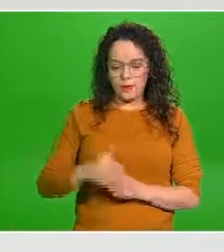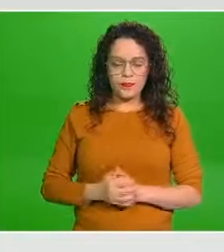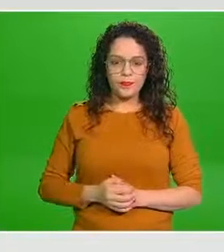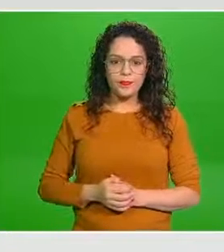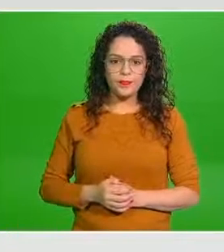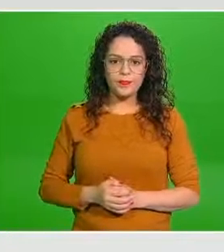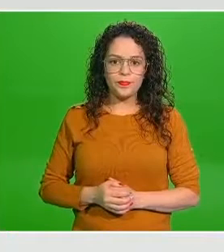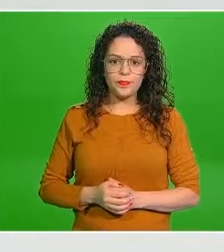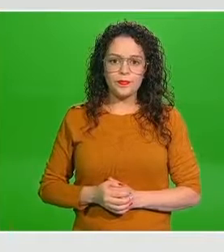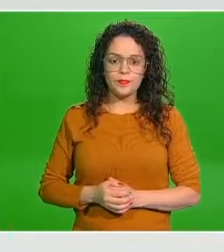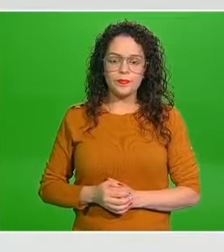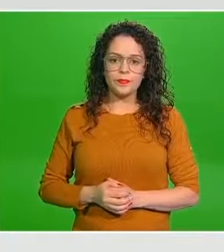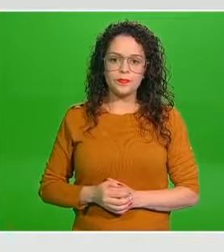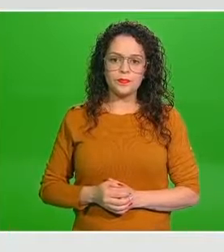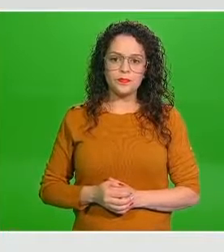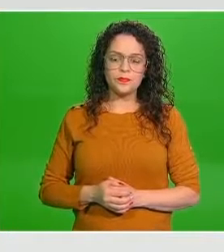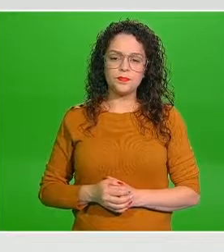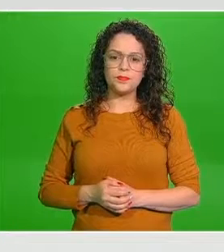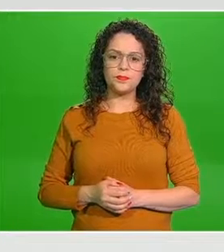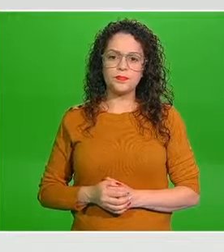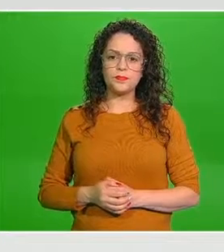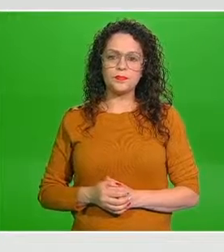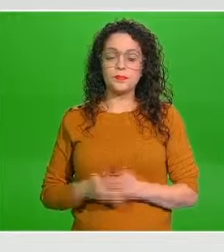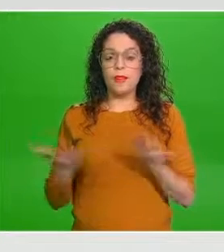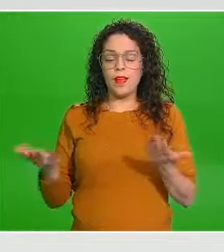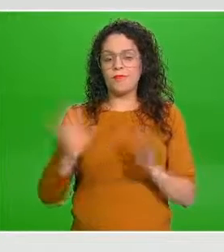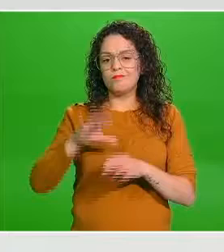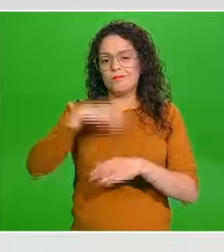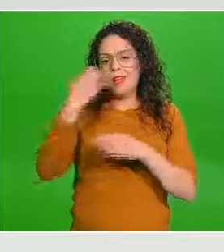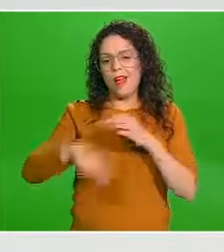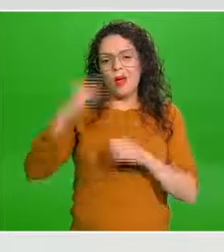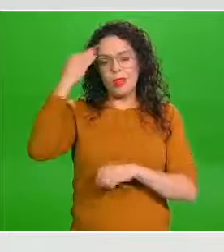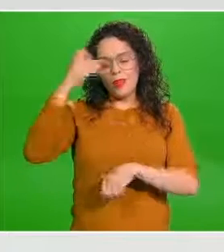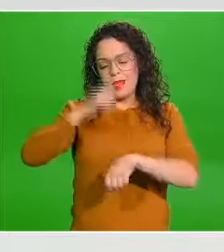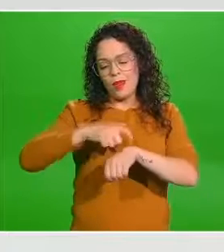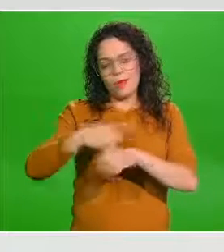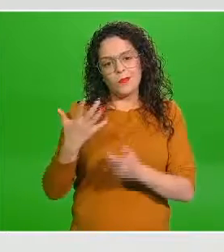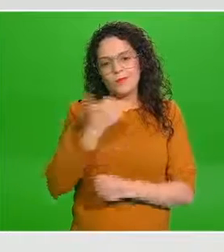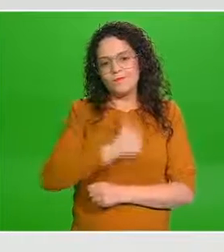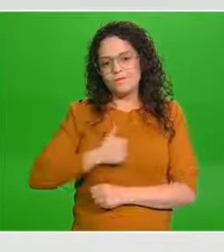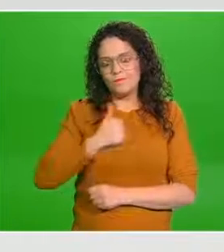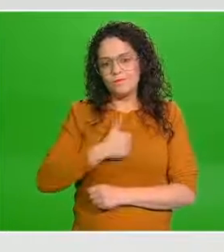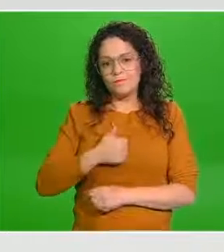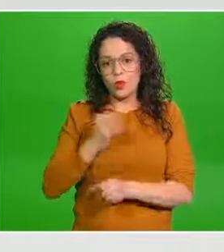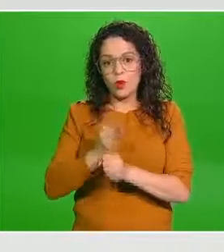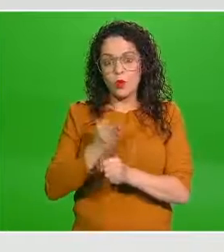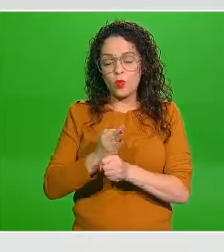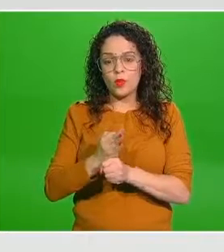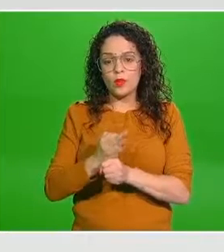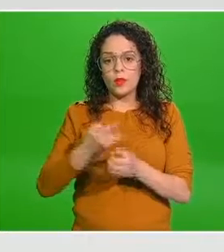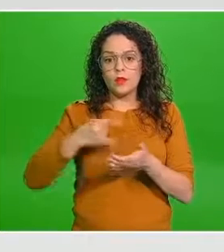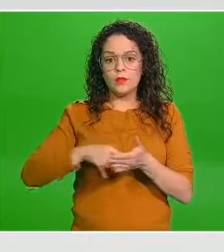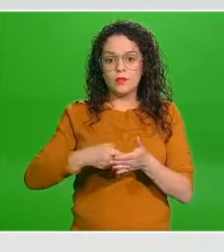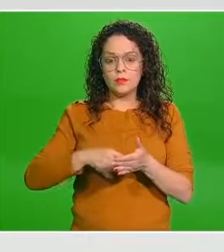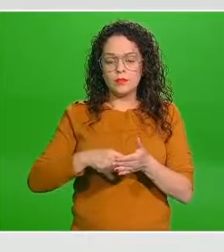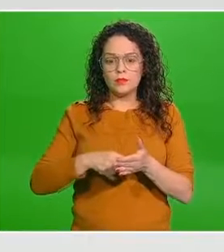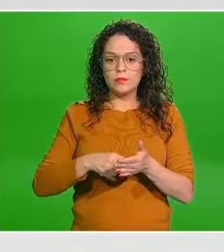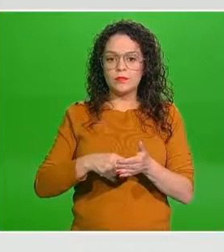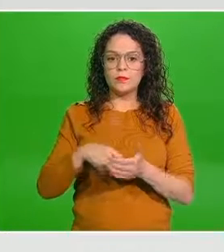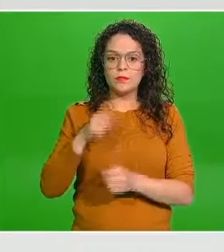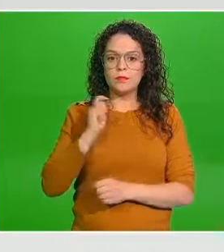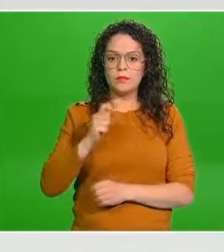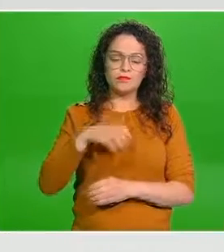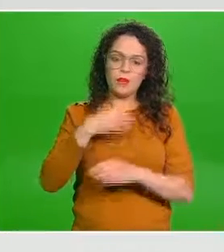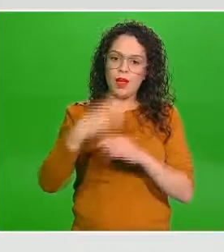Bien. Pues bueno, lamentablemente se nos ha acabado el tiempo por el día de hoy. Son ya a hora de terminar